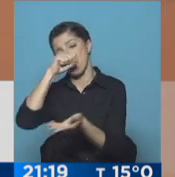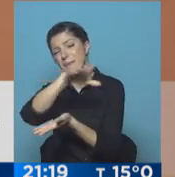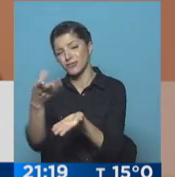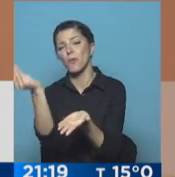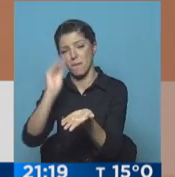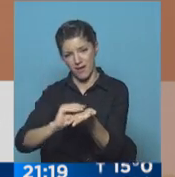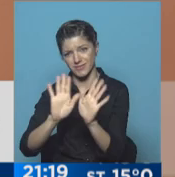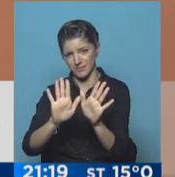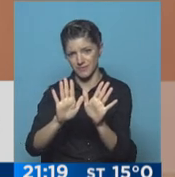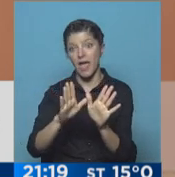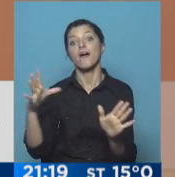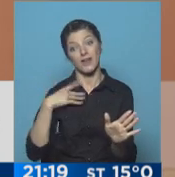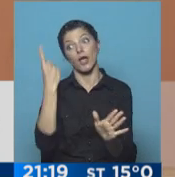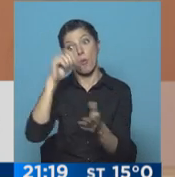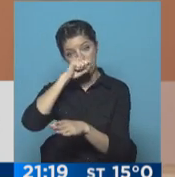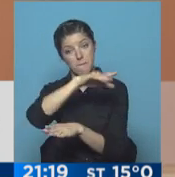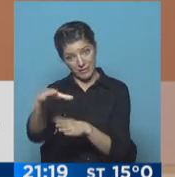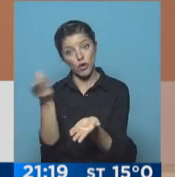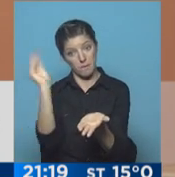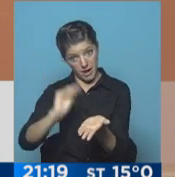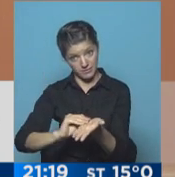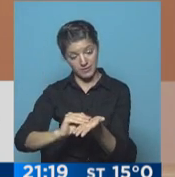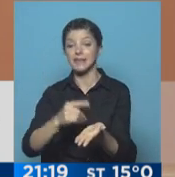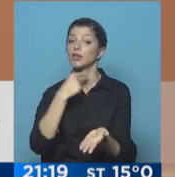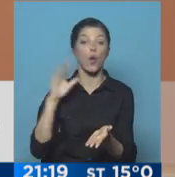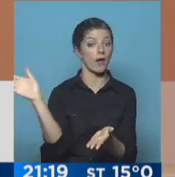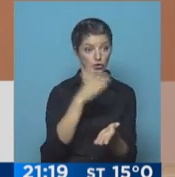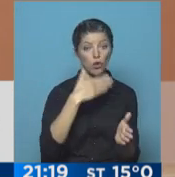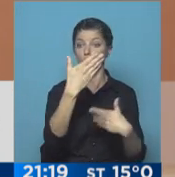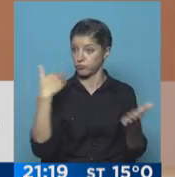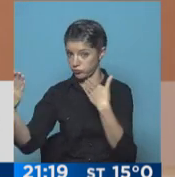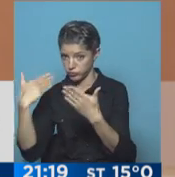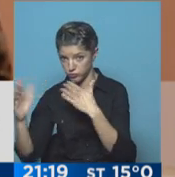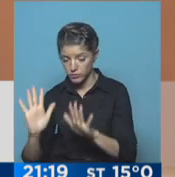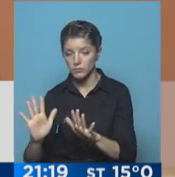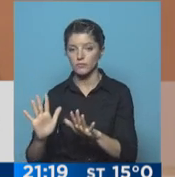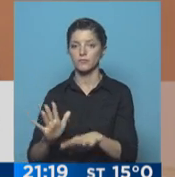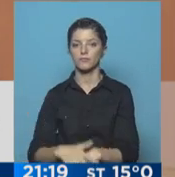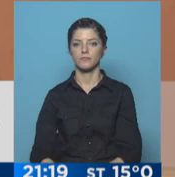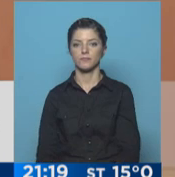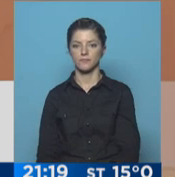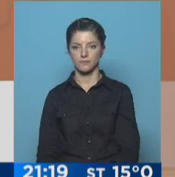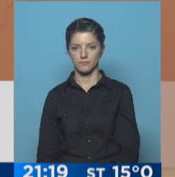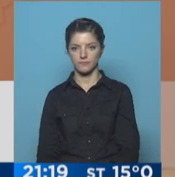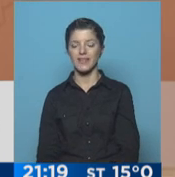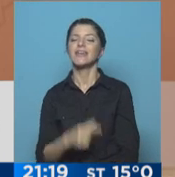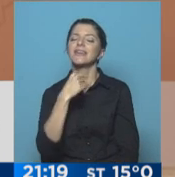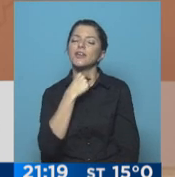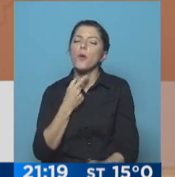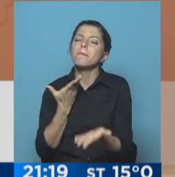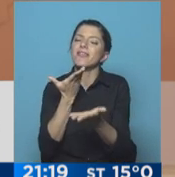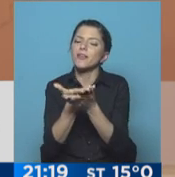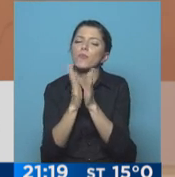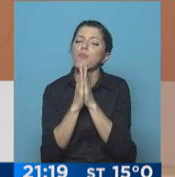más, y quiero estar con todos en todas partes todo el tiempo. Quiero pedirles,